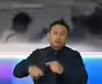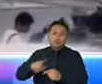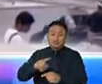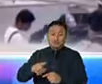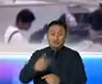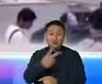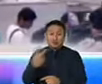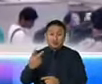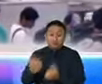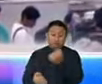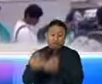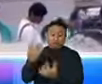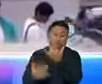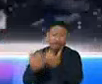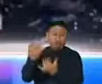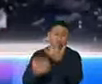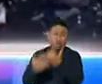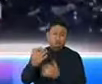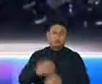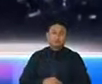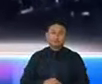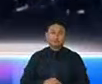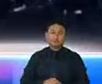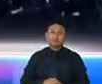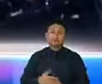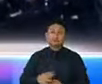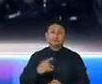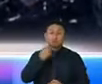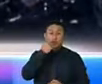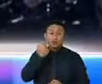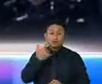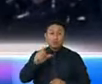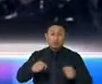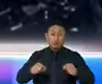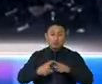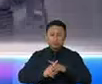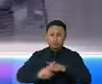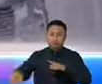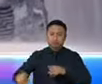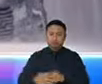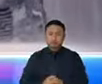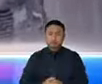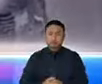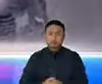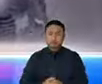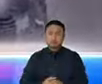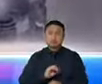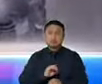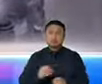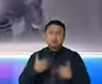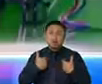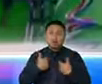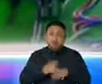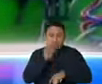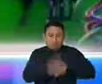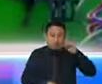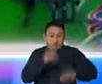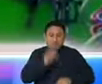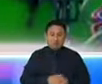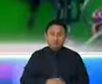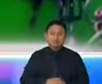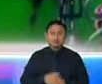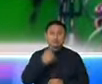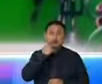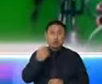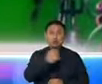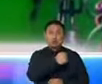la moto y eso contaminó al vehículo. El conductor del vehículo liviano huyó del sitio, dejando algunas prendas de vestir abandonadas y al chofer del